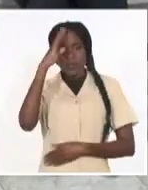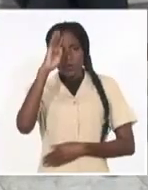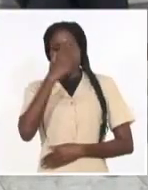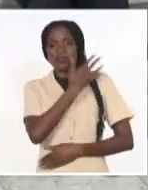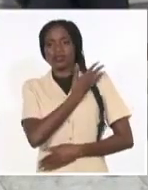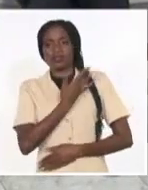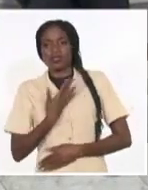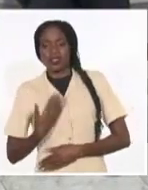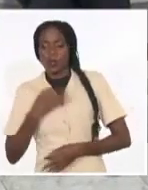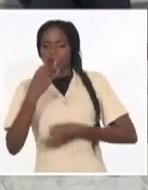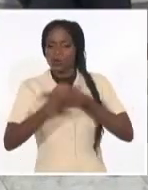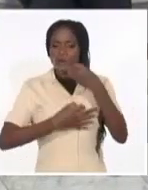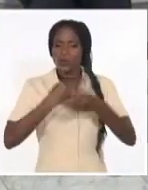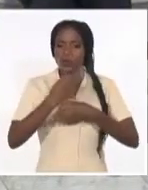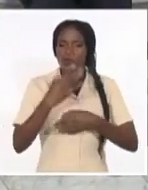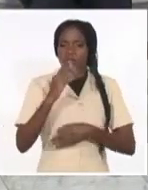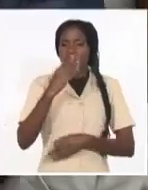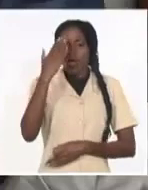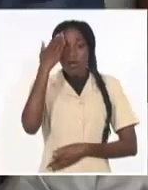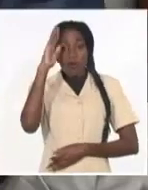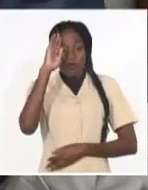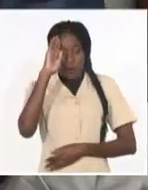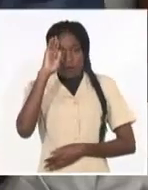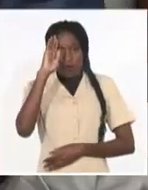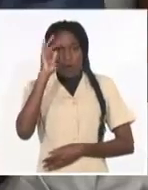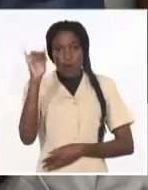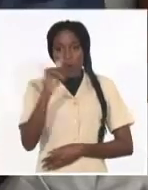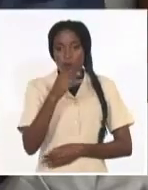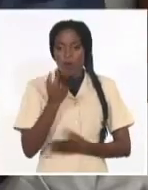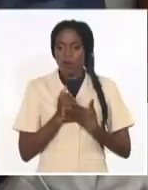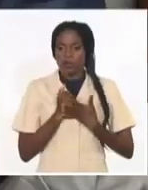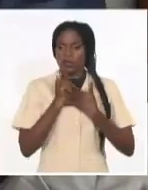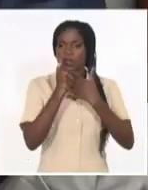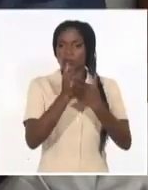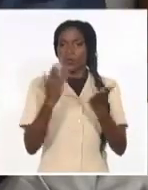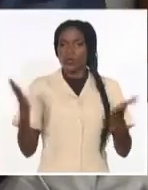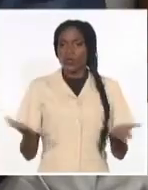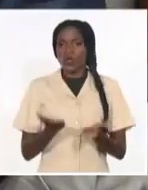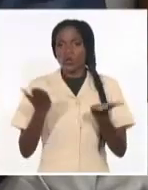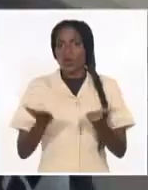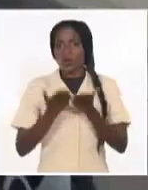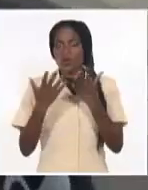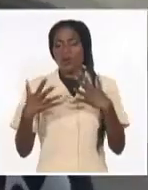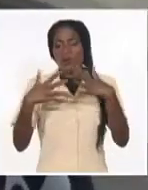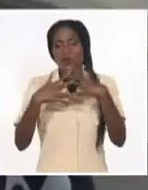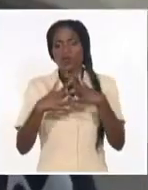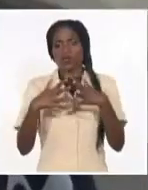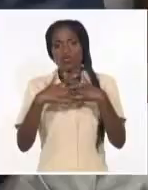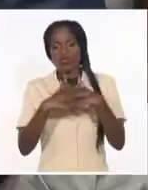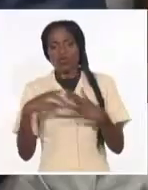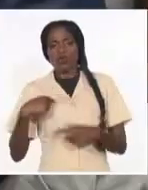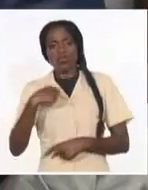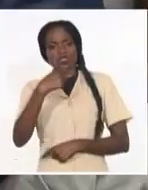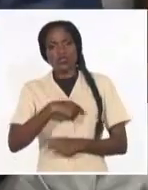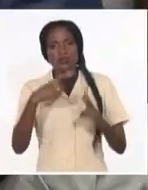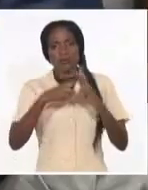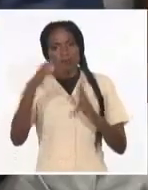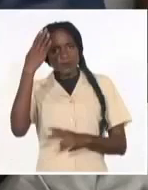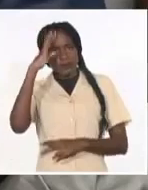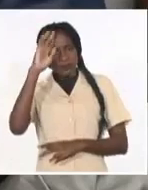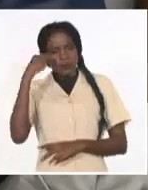que ha expresado hacia Cuba y también por su aporte al desarrollo de las relaciones entre China y Cuba. Somos